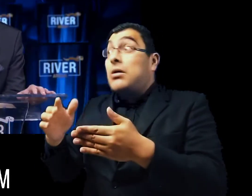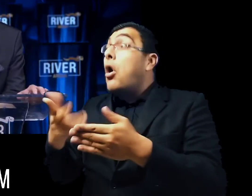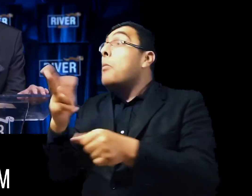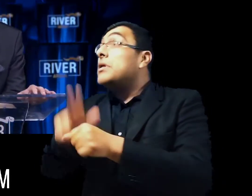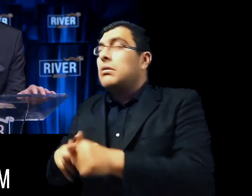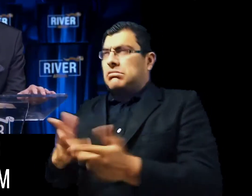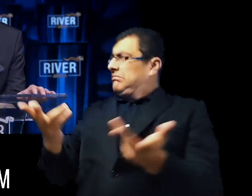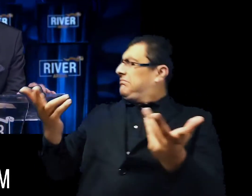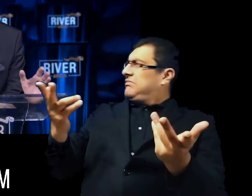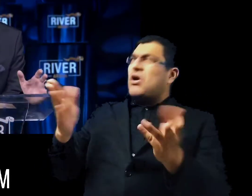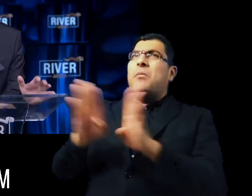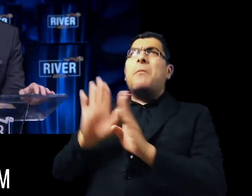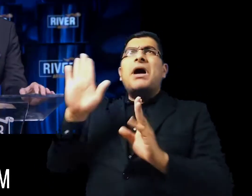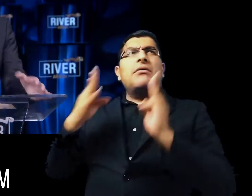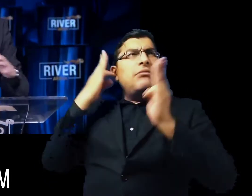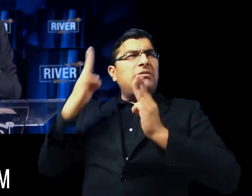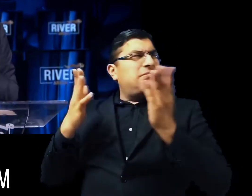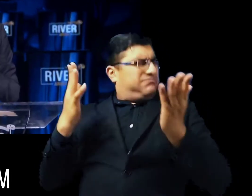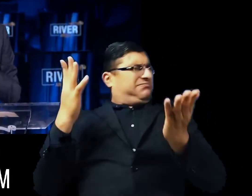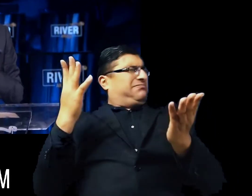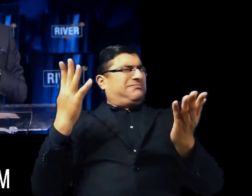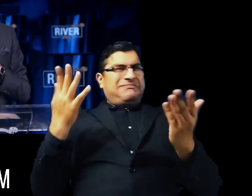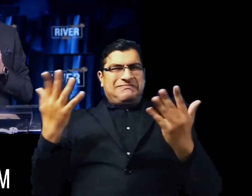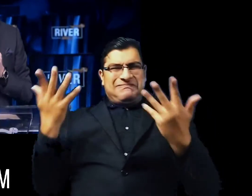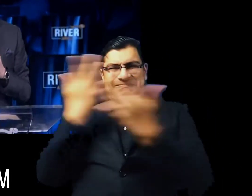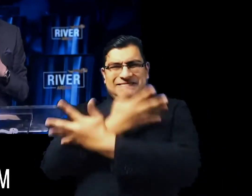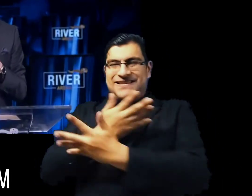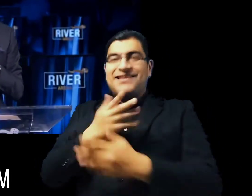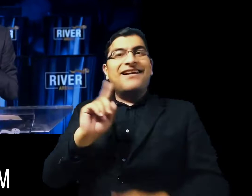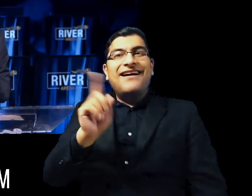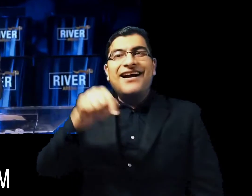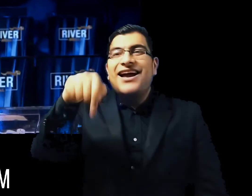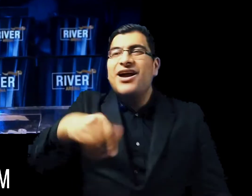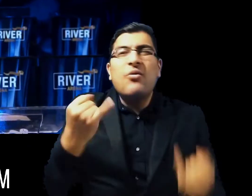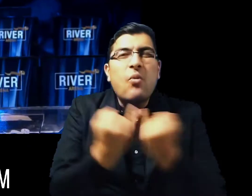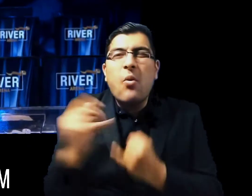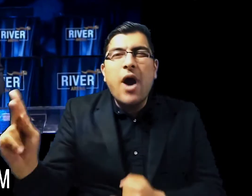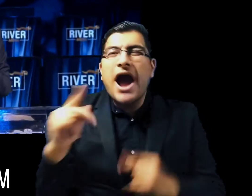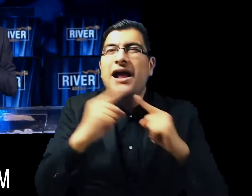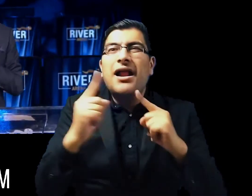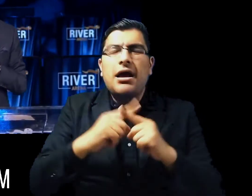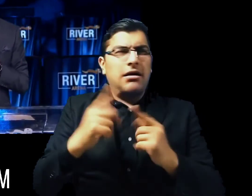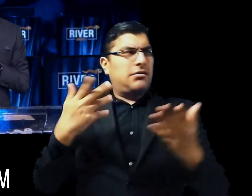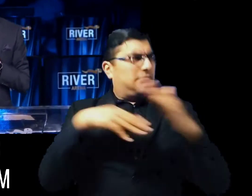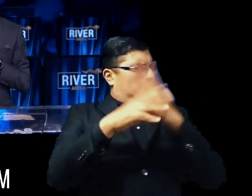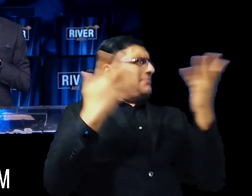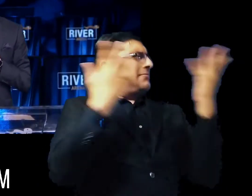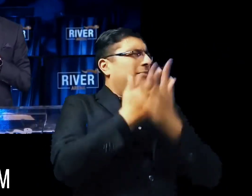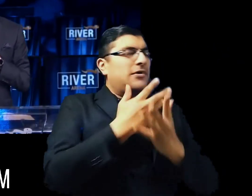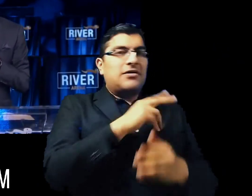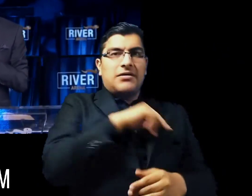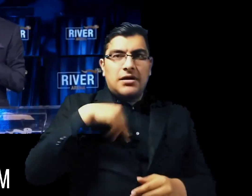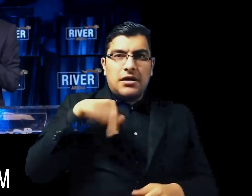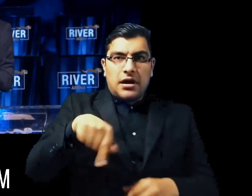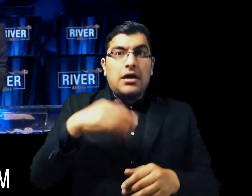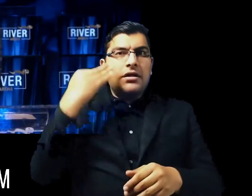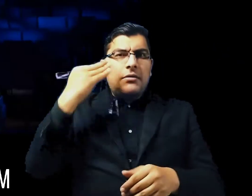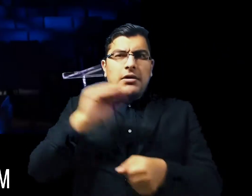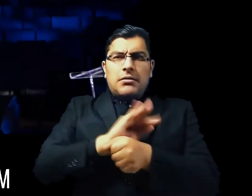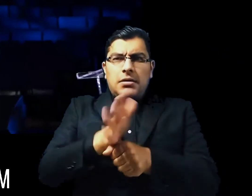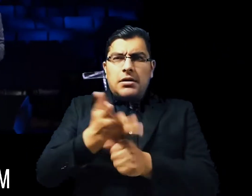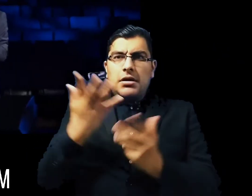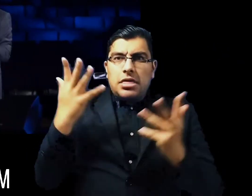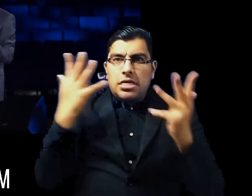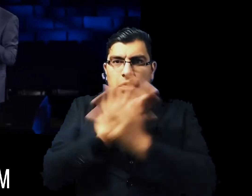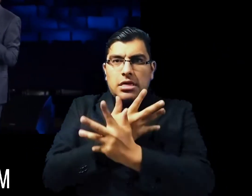museo. Por eso pienso que esta pandemia nos va a hacer reflexionar a muchos. Nos hace